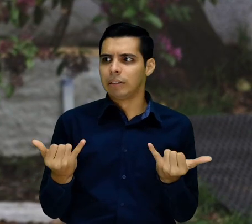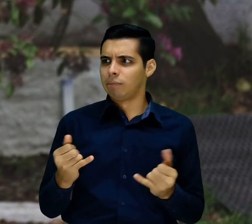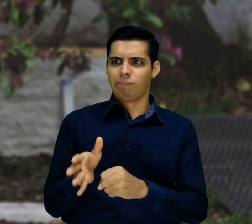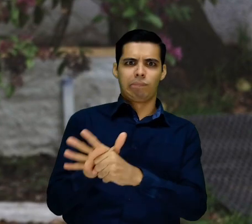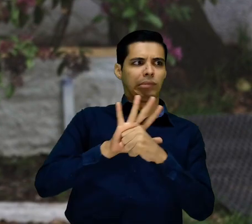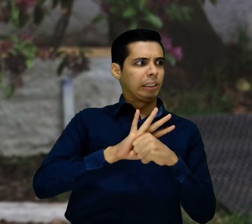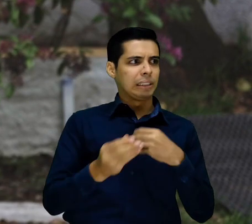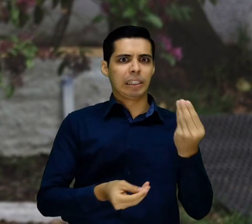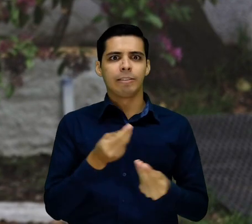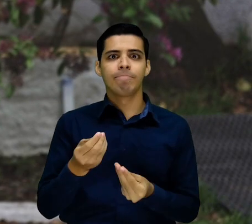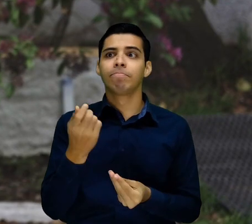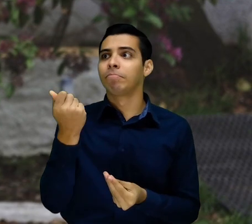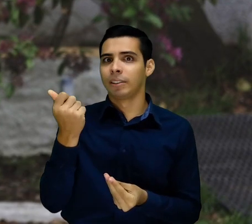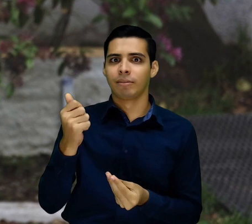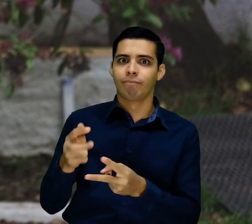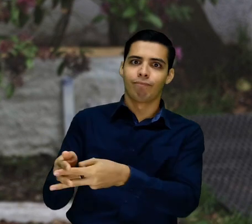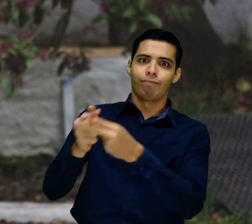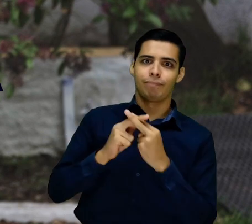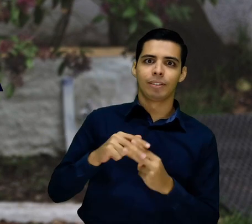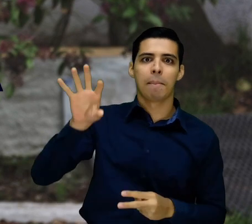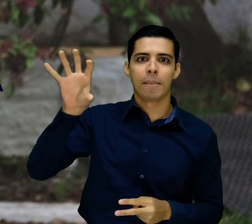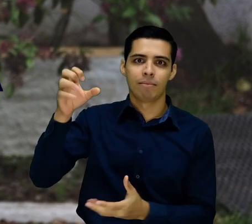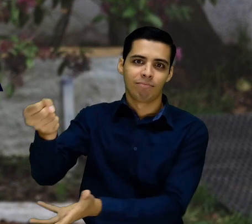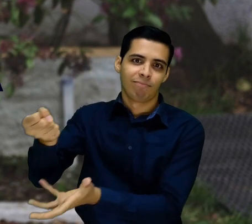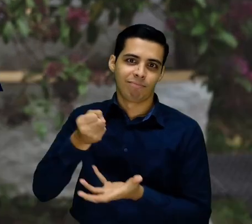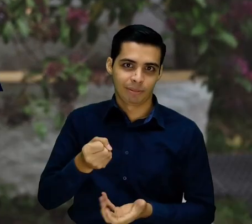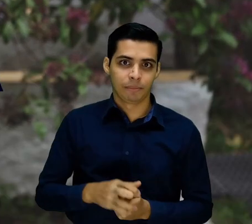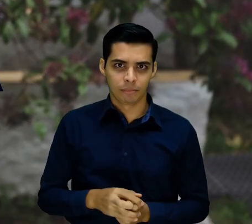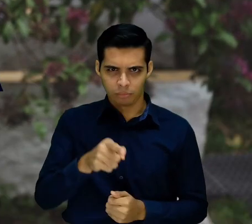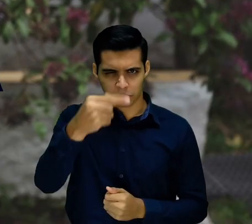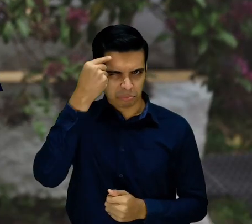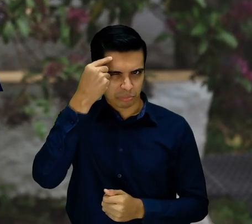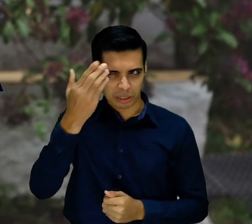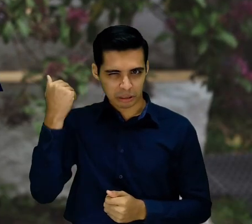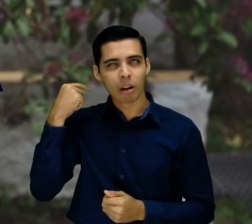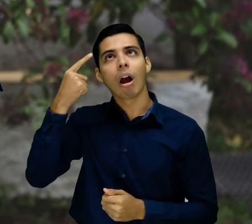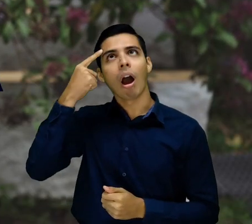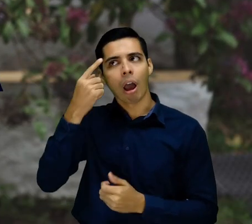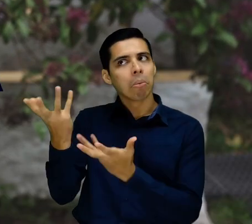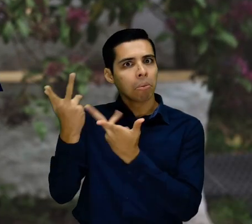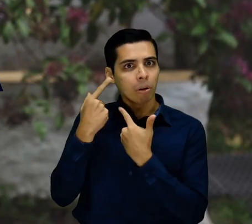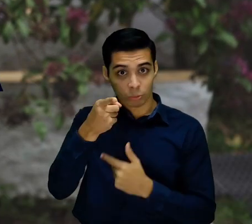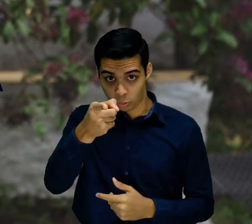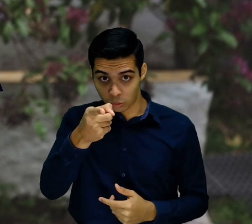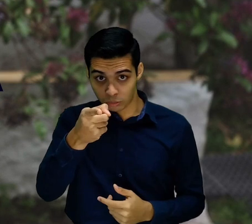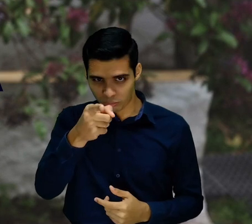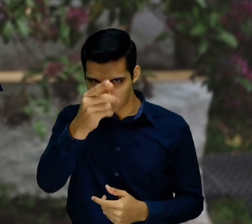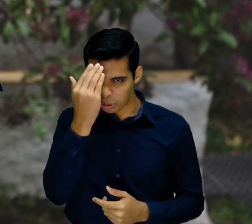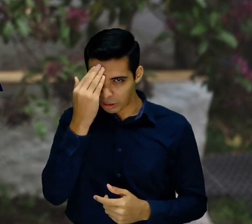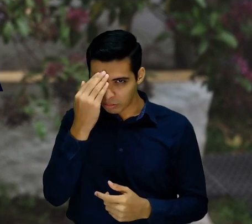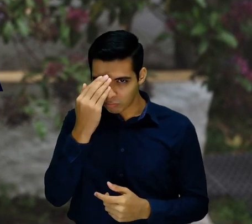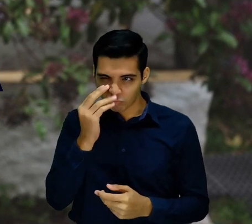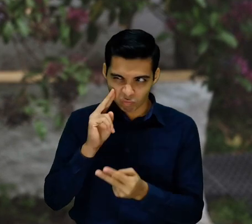país, quien en medio de la crisis tuvo que acudir a la famosa deuda externa. ¿La has escuchado alguna vez? ¿Qué tanto conoces de esta situación